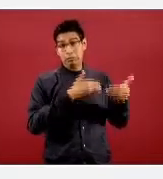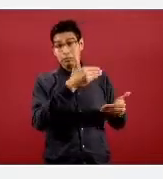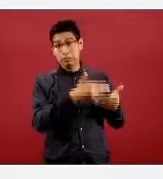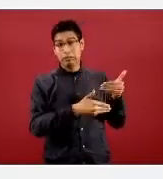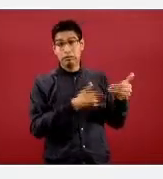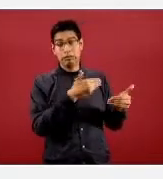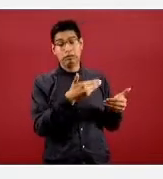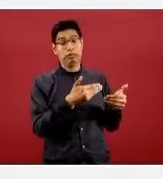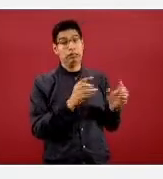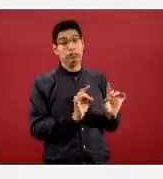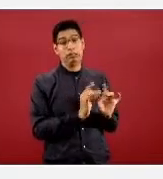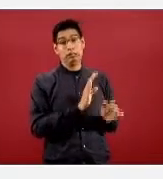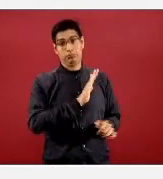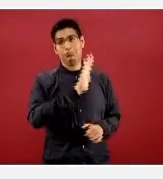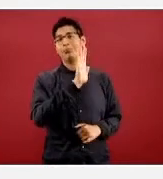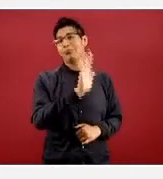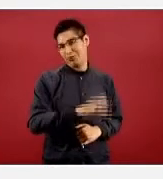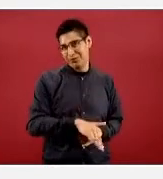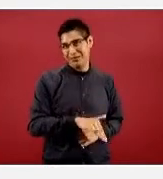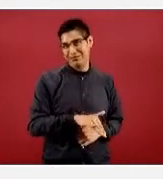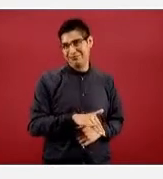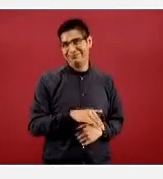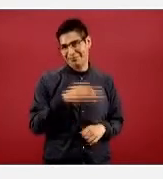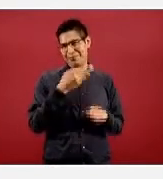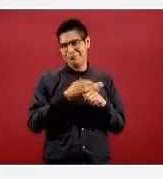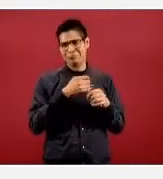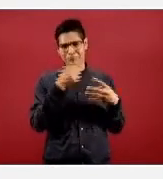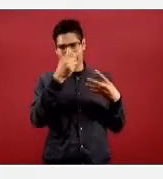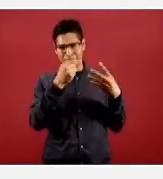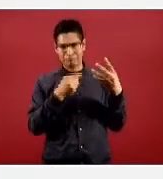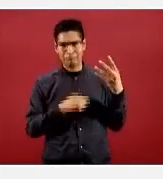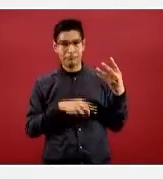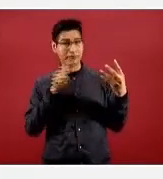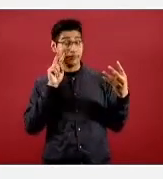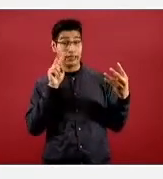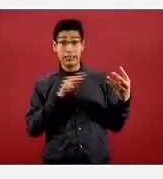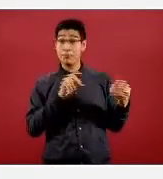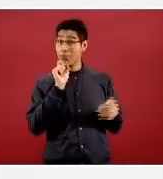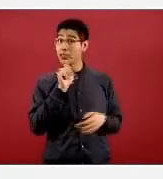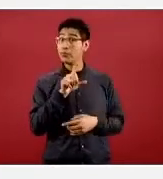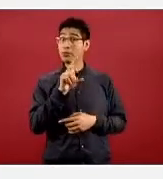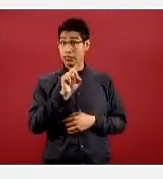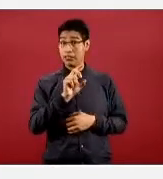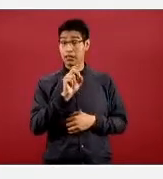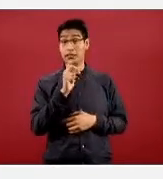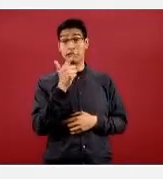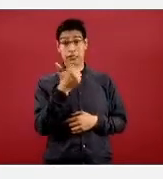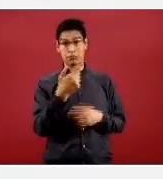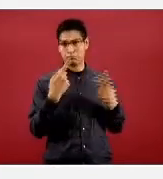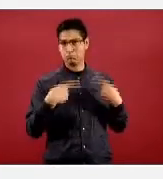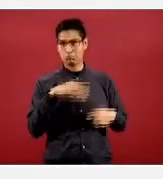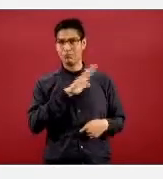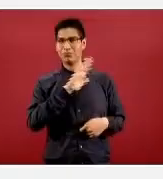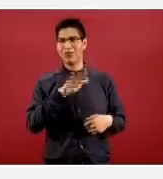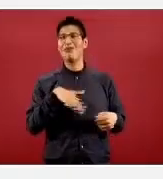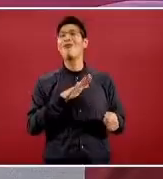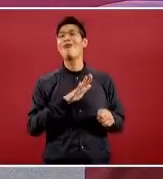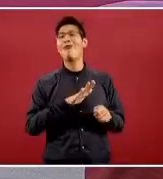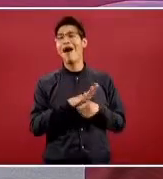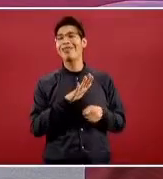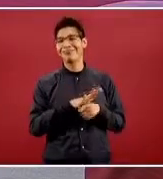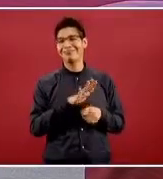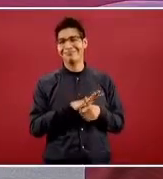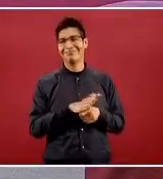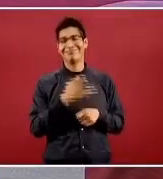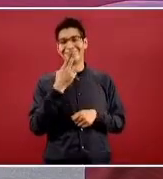complicarse y en su momento fallecer. Y estas 37 defunciones pues sigue destacando la hipertensión, la diabetes